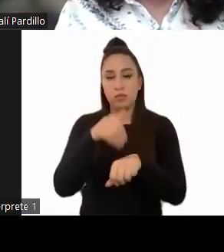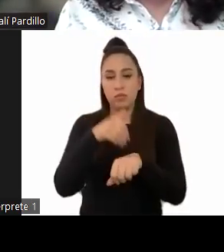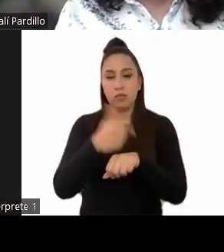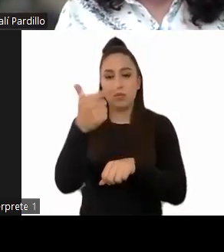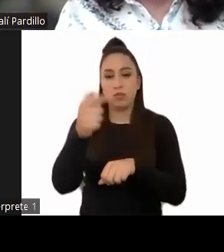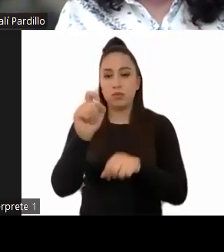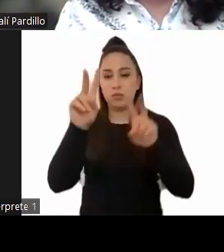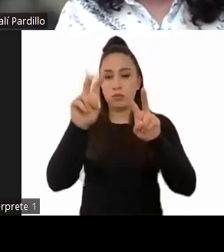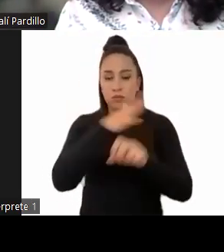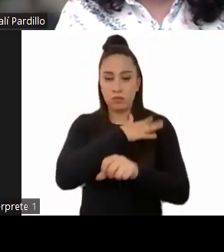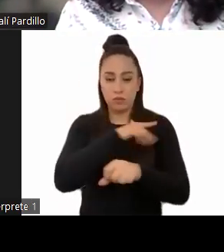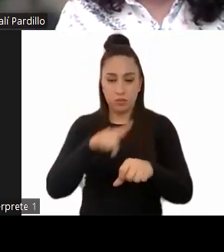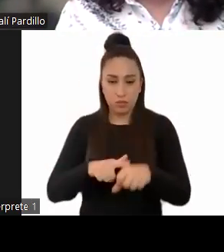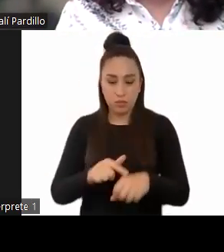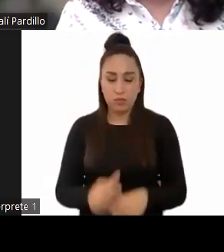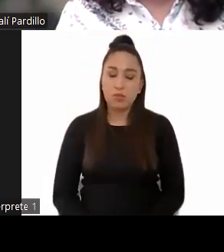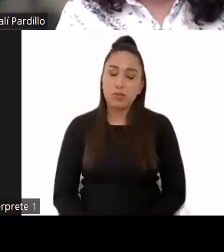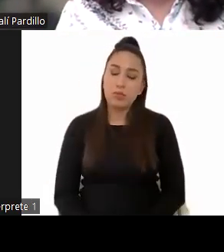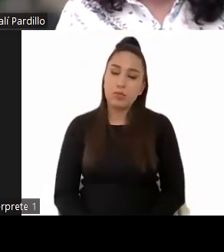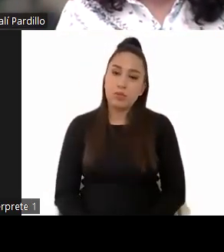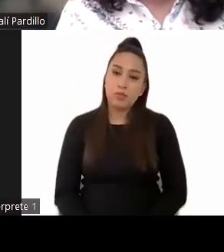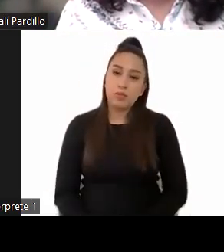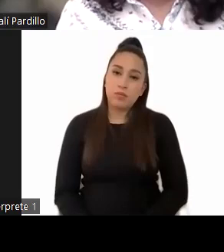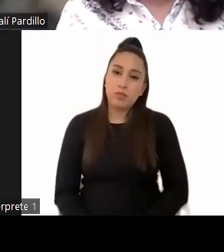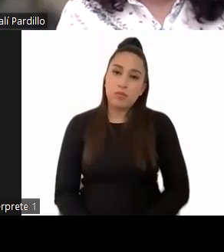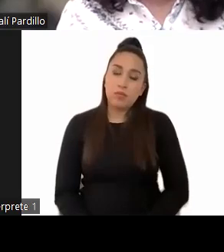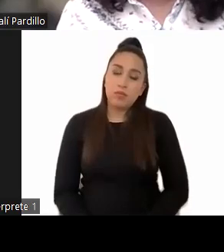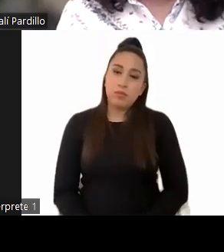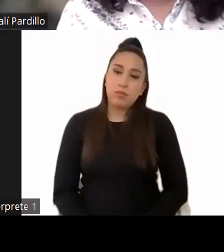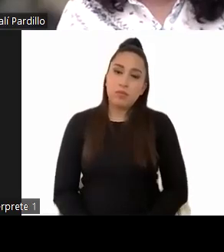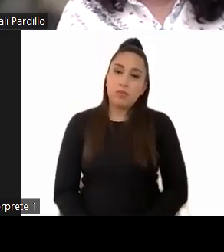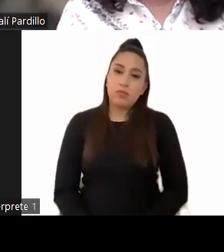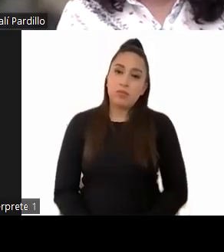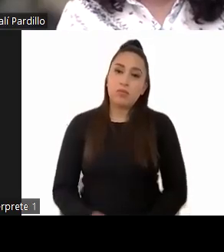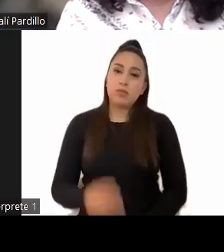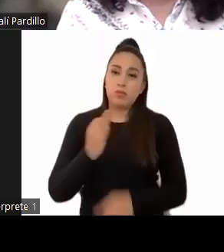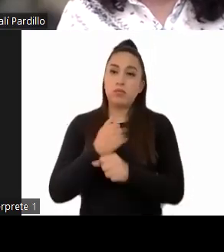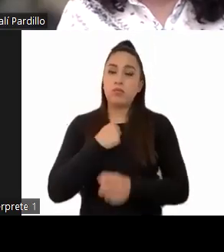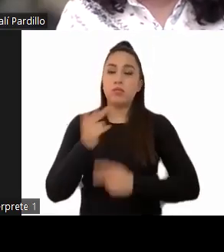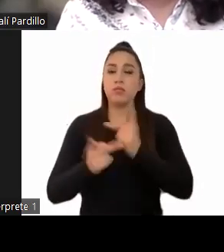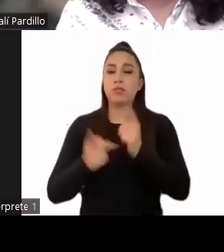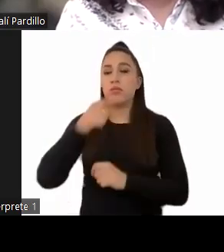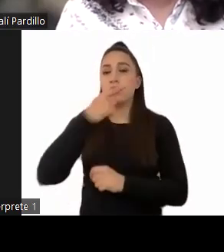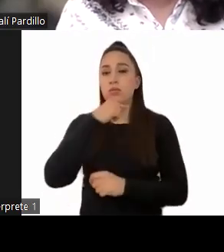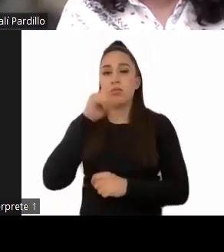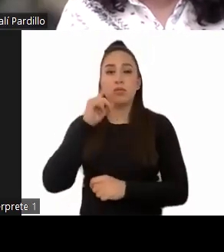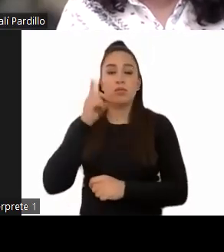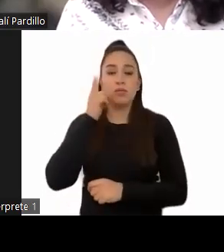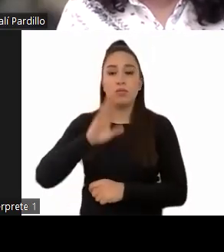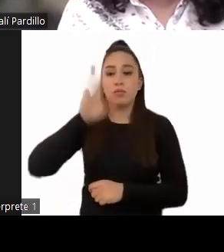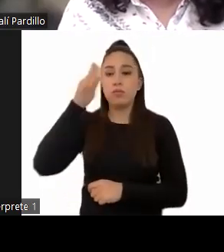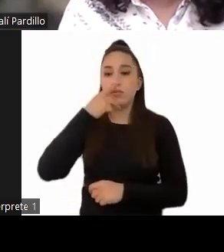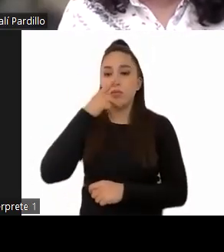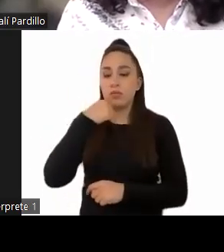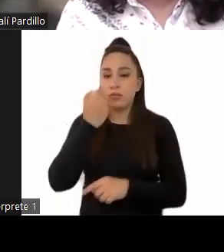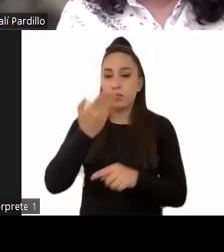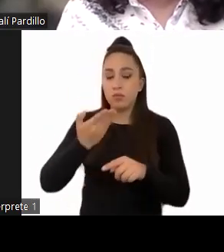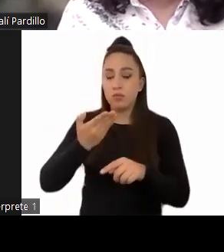asuntos generales. Pregunto, ¿alguna diputada o diputado desea hacer uso de la voz?